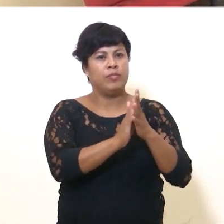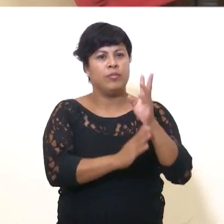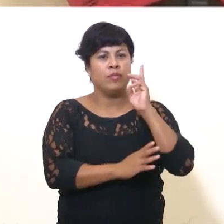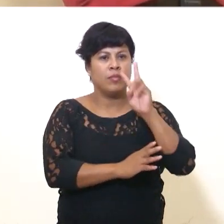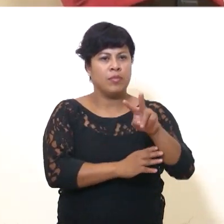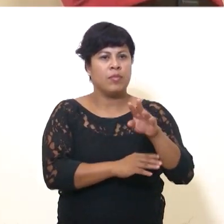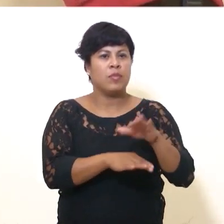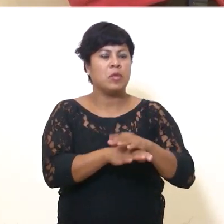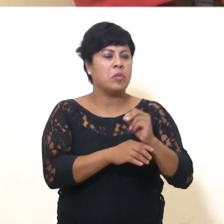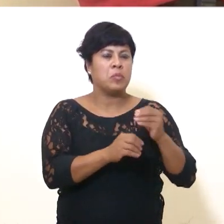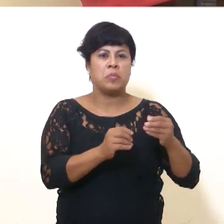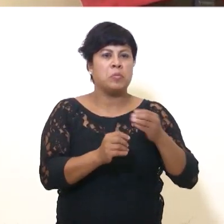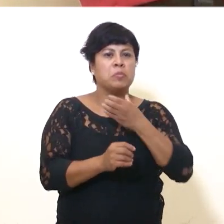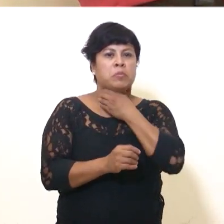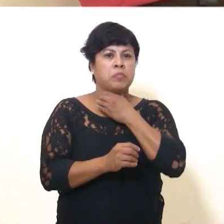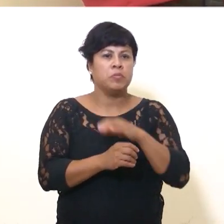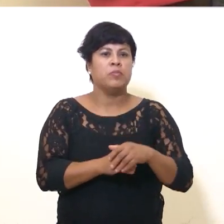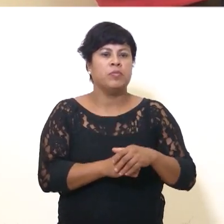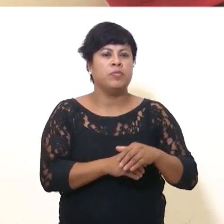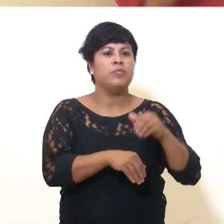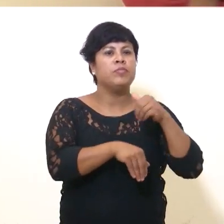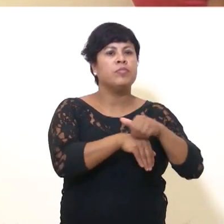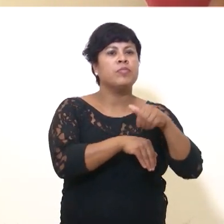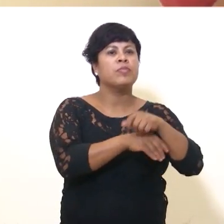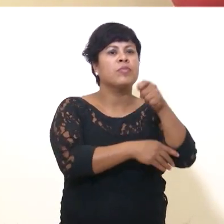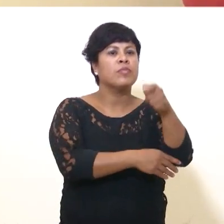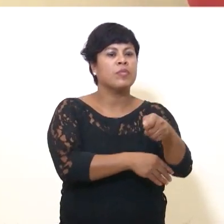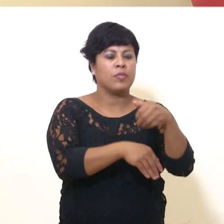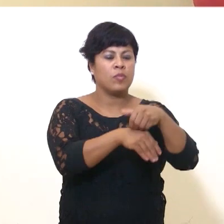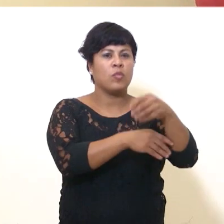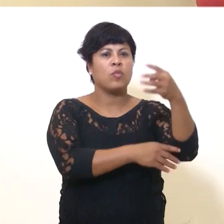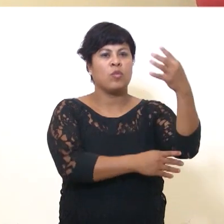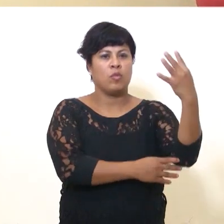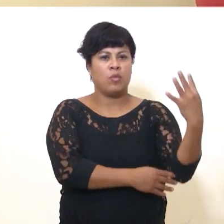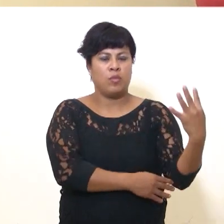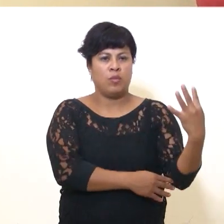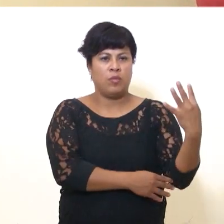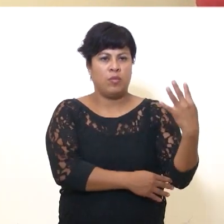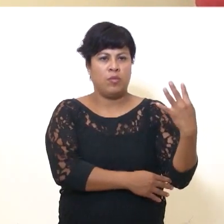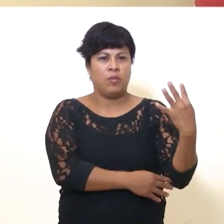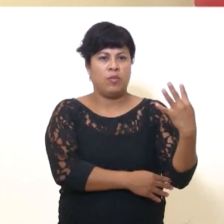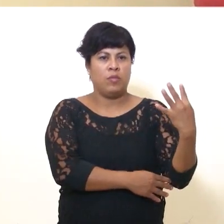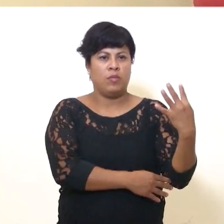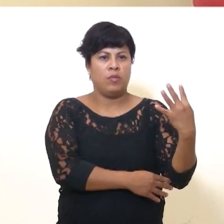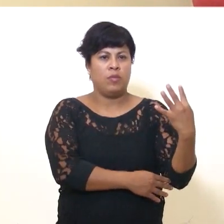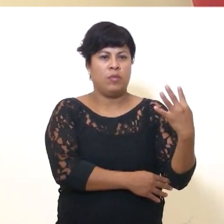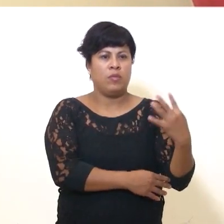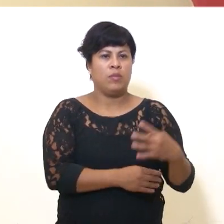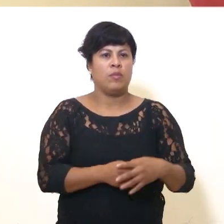Y lo voy a poner aquí en medio porque a los lados no cabe. ¿Qué número es? El número